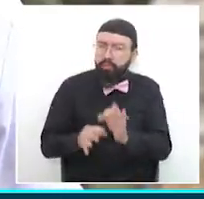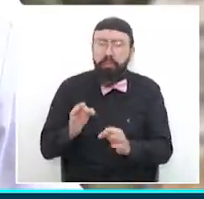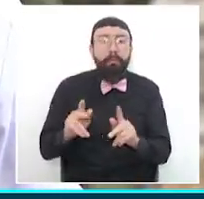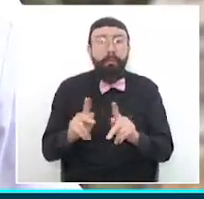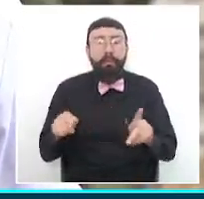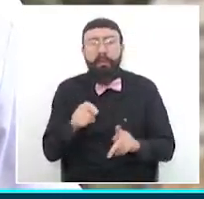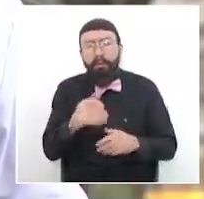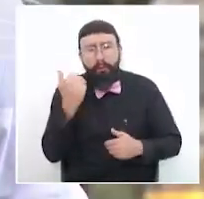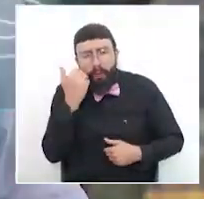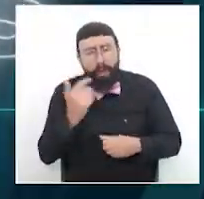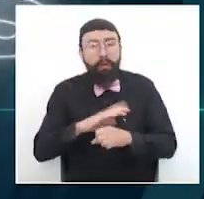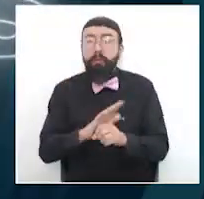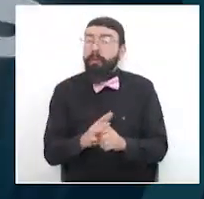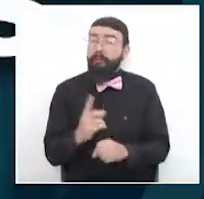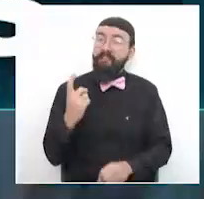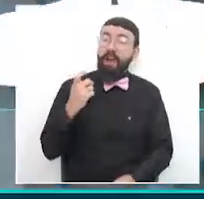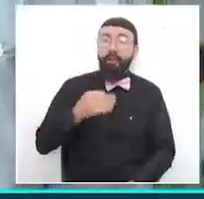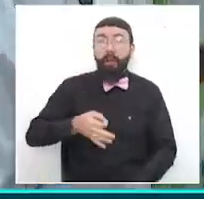con COVID-19.